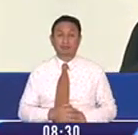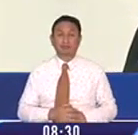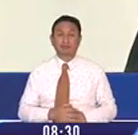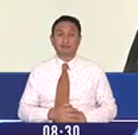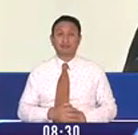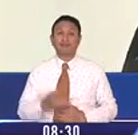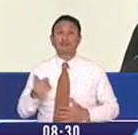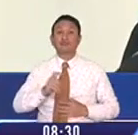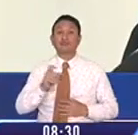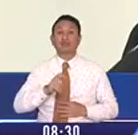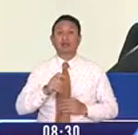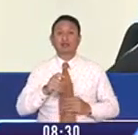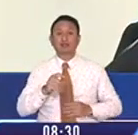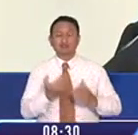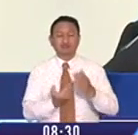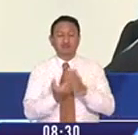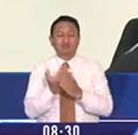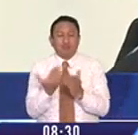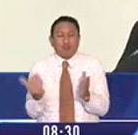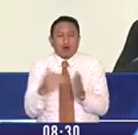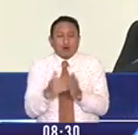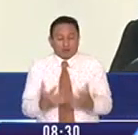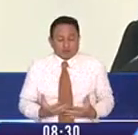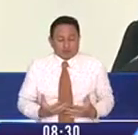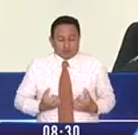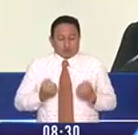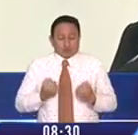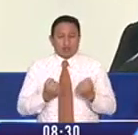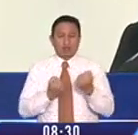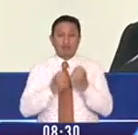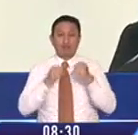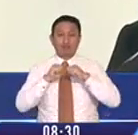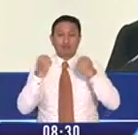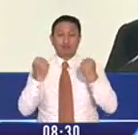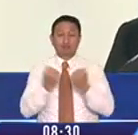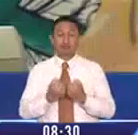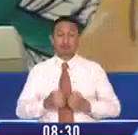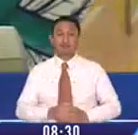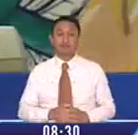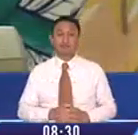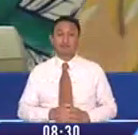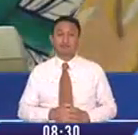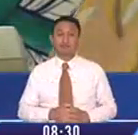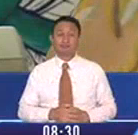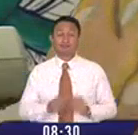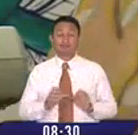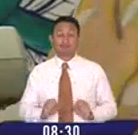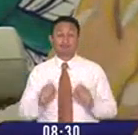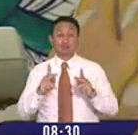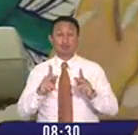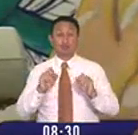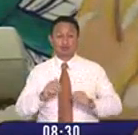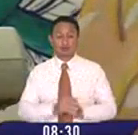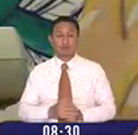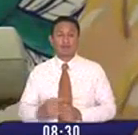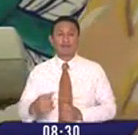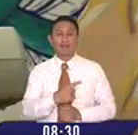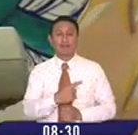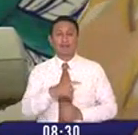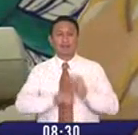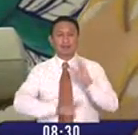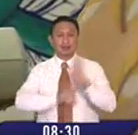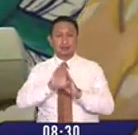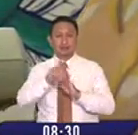porque necesita retoñar, florecer y ser un aporte para la sociedad, para el país. Una oportunidad para levantar la voz de